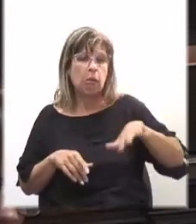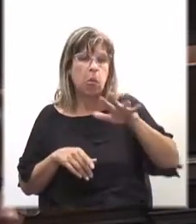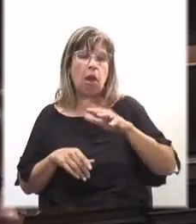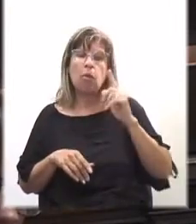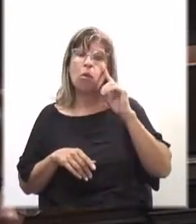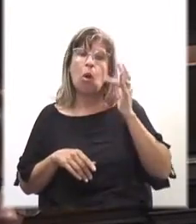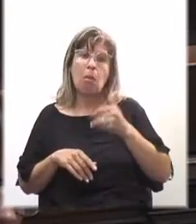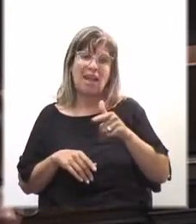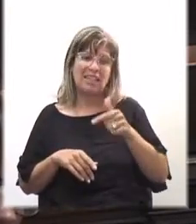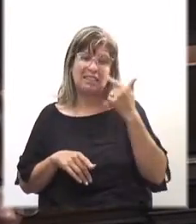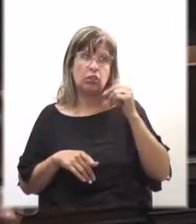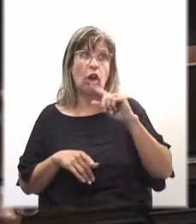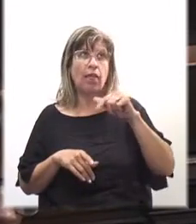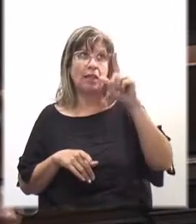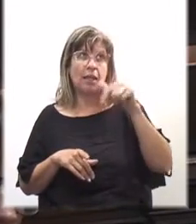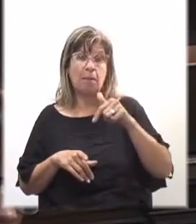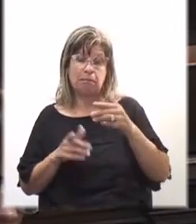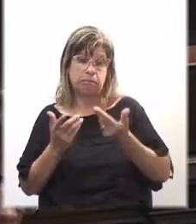que desde su origen